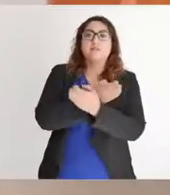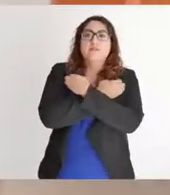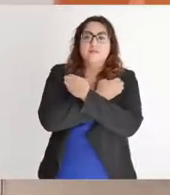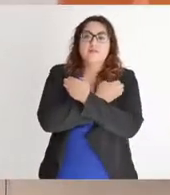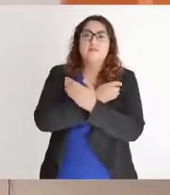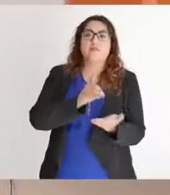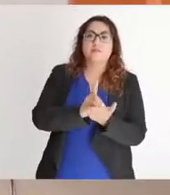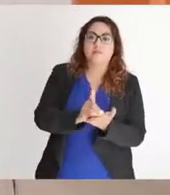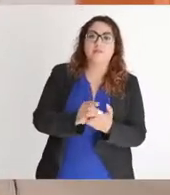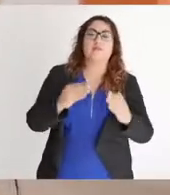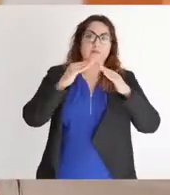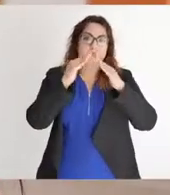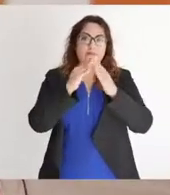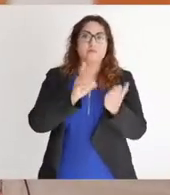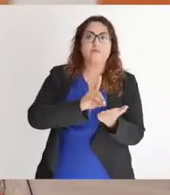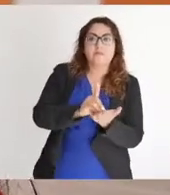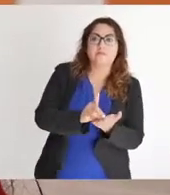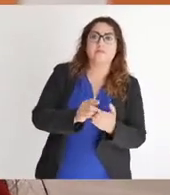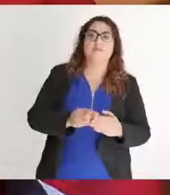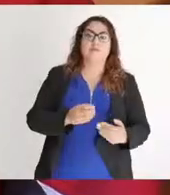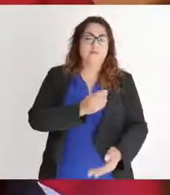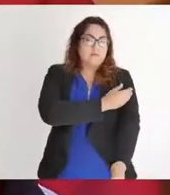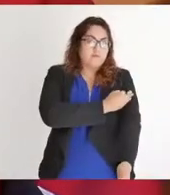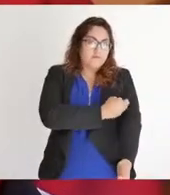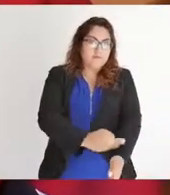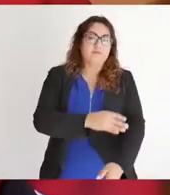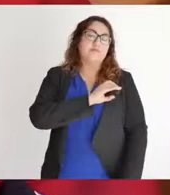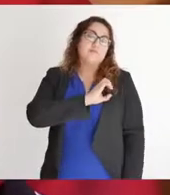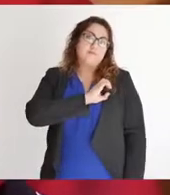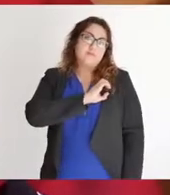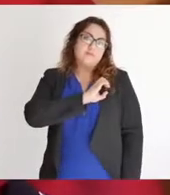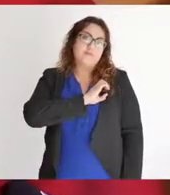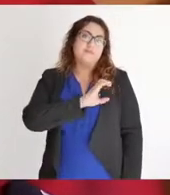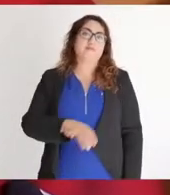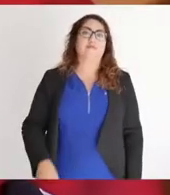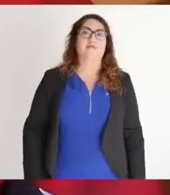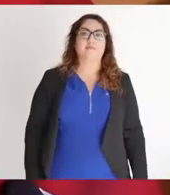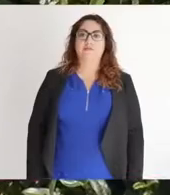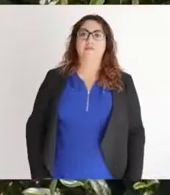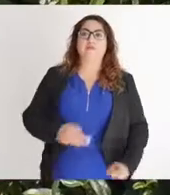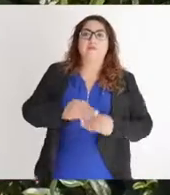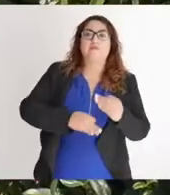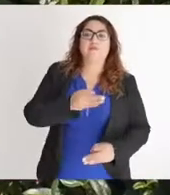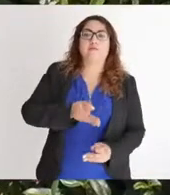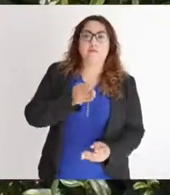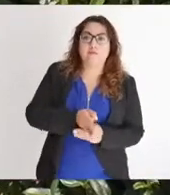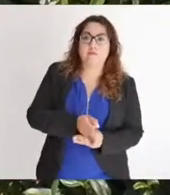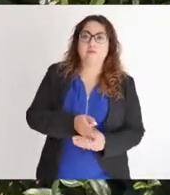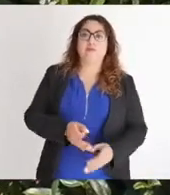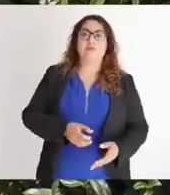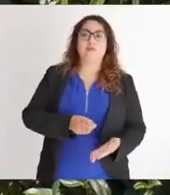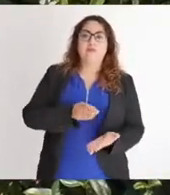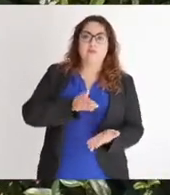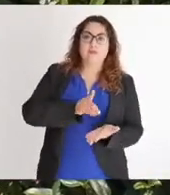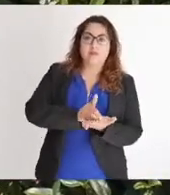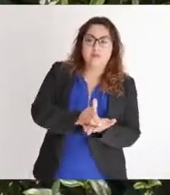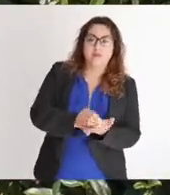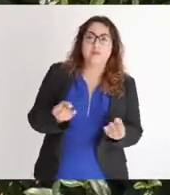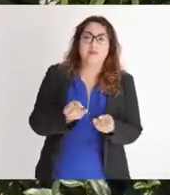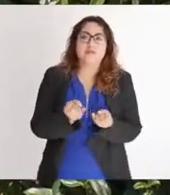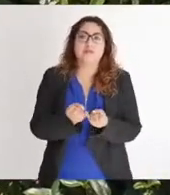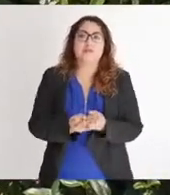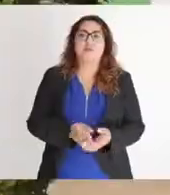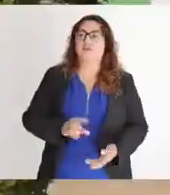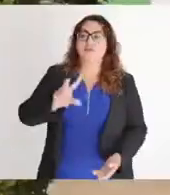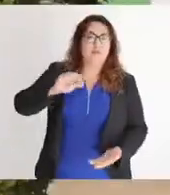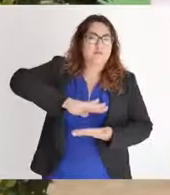una educación, derecho a una vivienda, derecho a una familia que te quiera. Todos tenemos los mismos derechos y pues